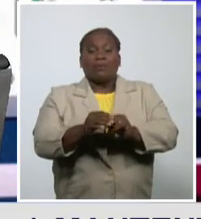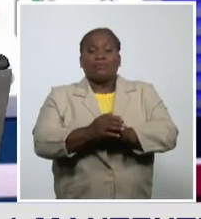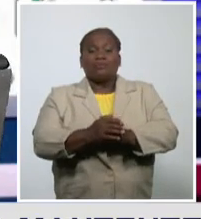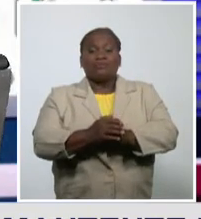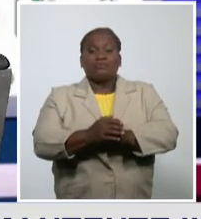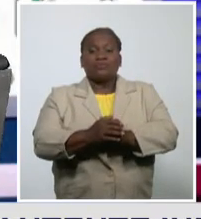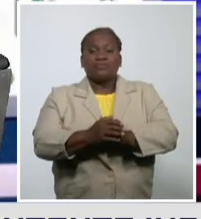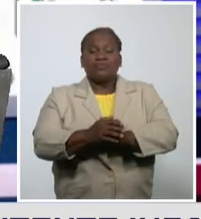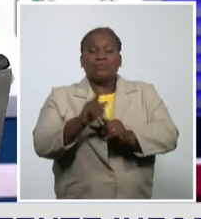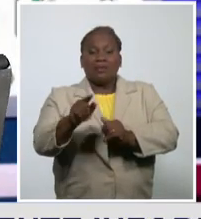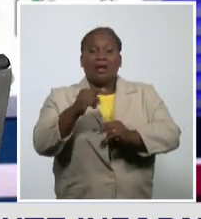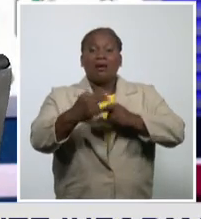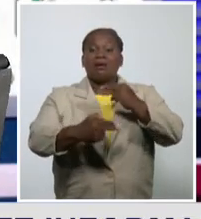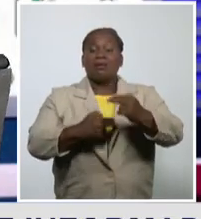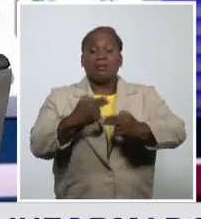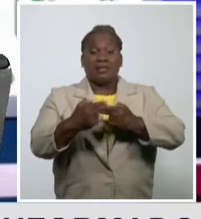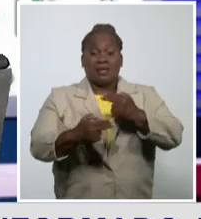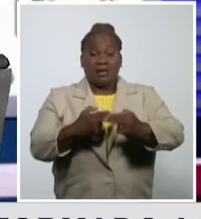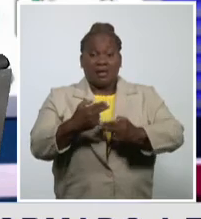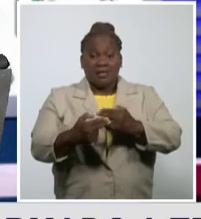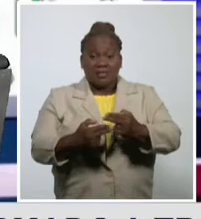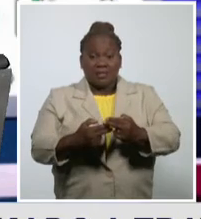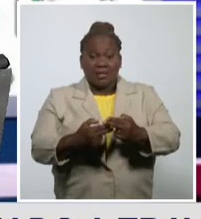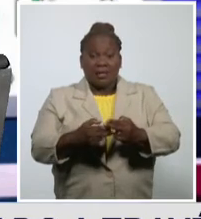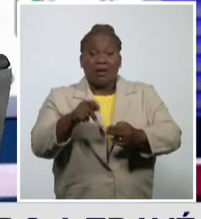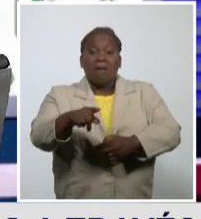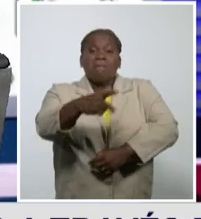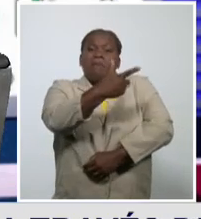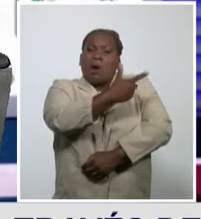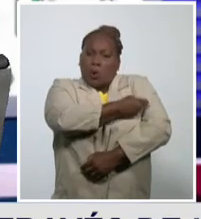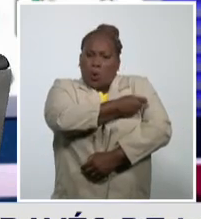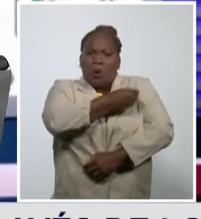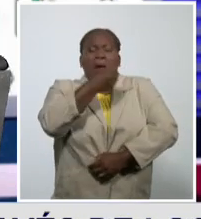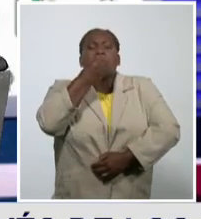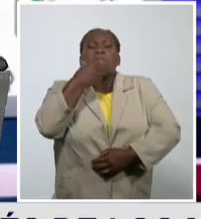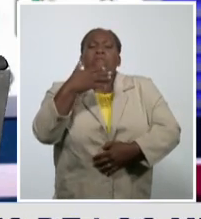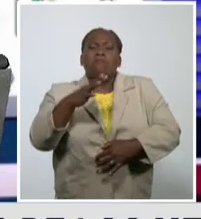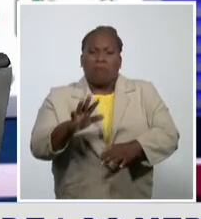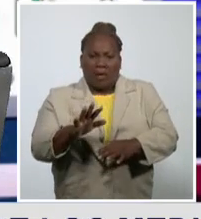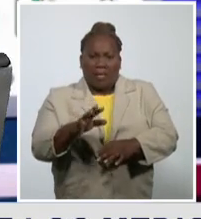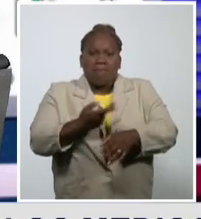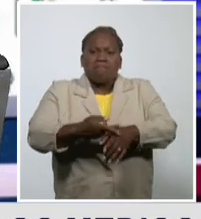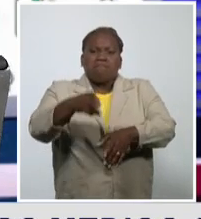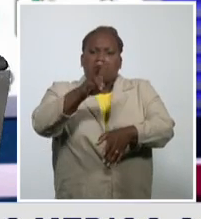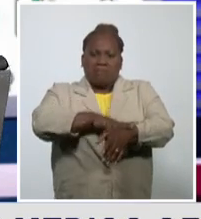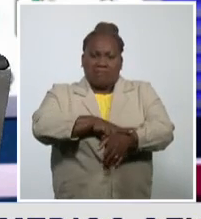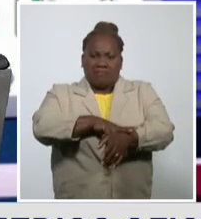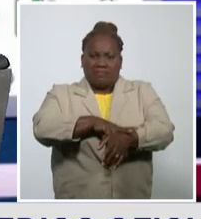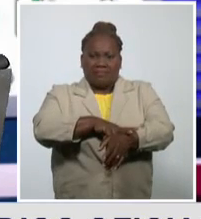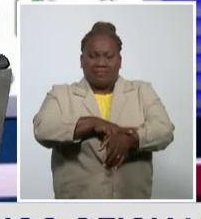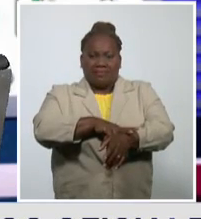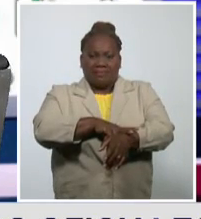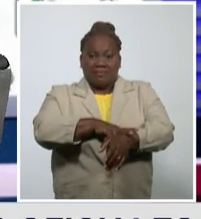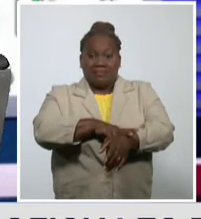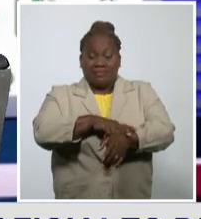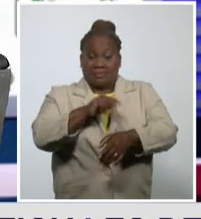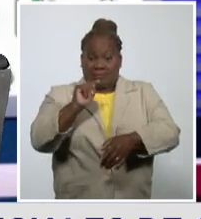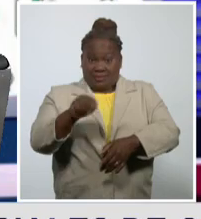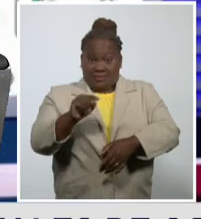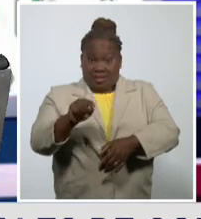sobre la realización de una posible vacuna que pueda prevenir la COVID-19. En este sentido, Durán